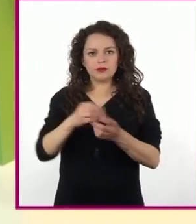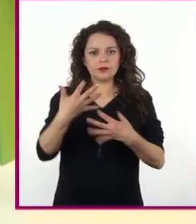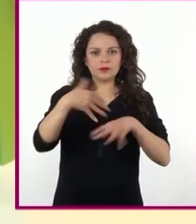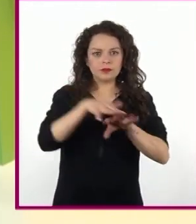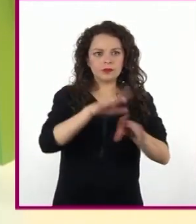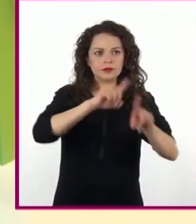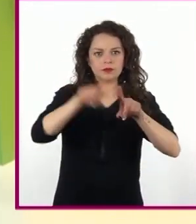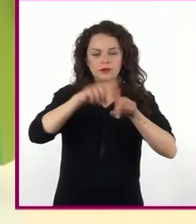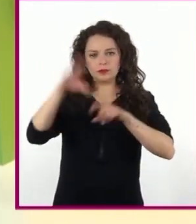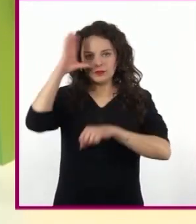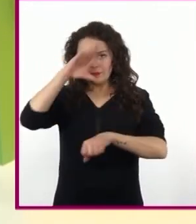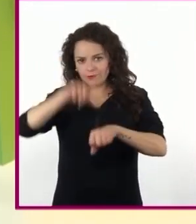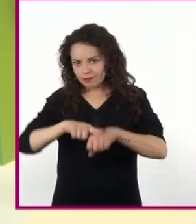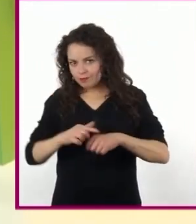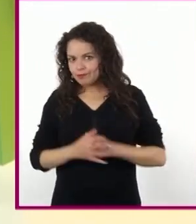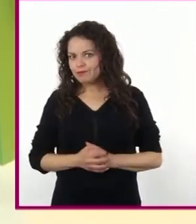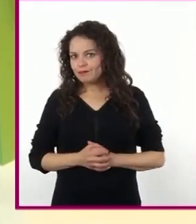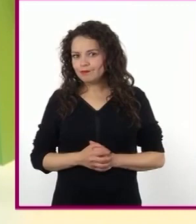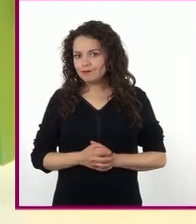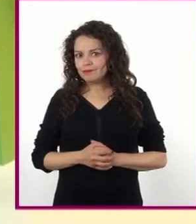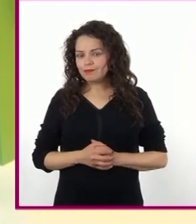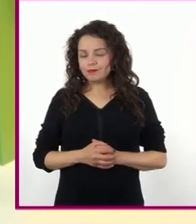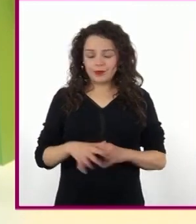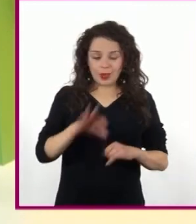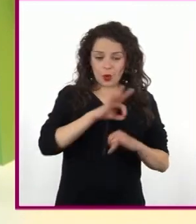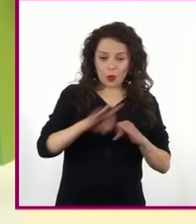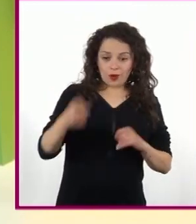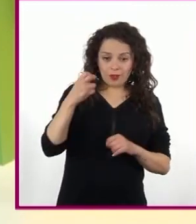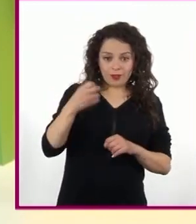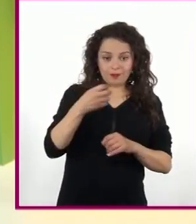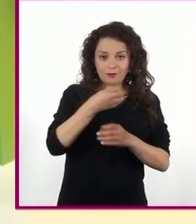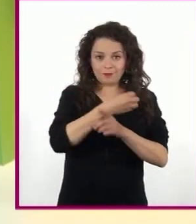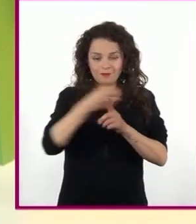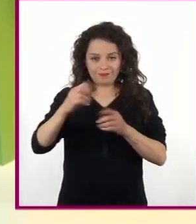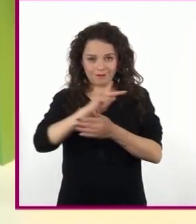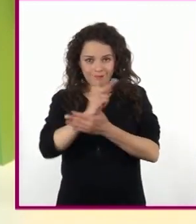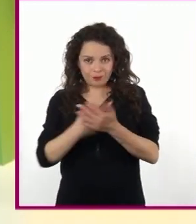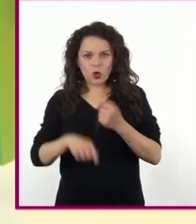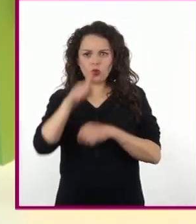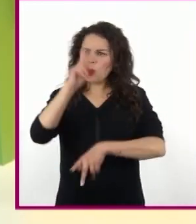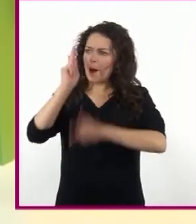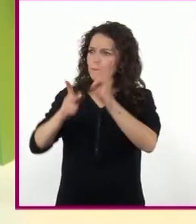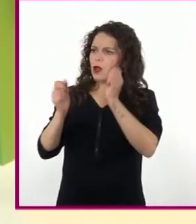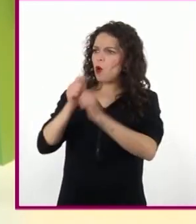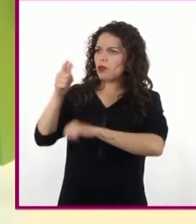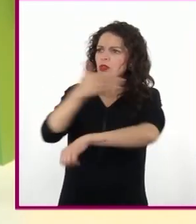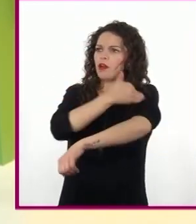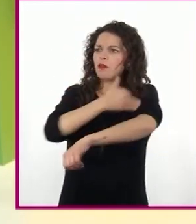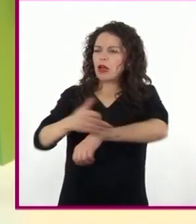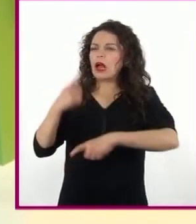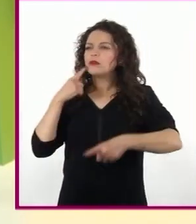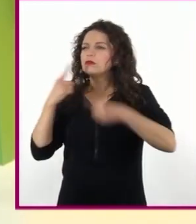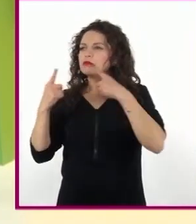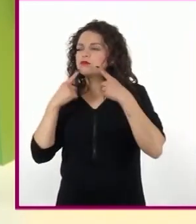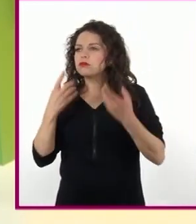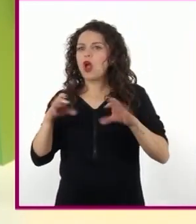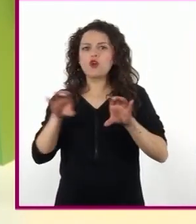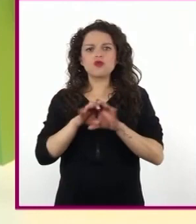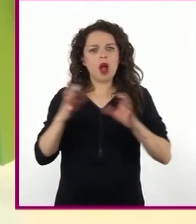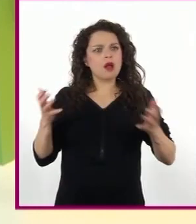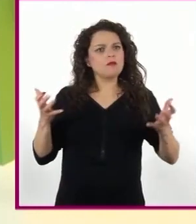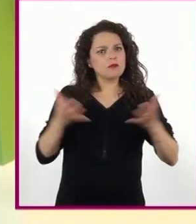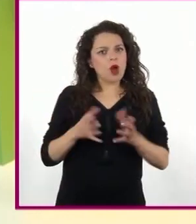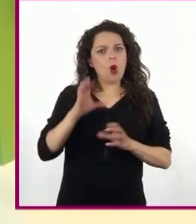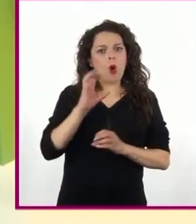intercultural? Al finalizar la sesión, dialoguen con sus familiares respecto a cómo la practican o bien cómo